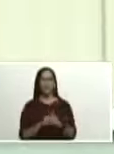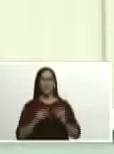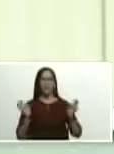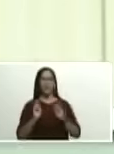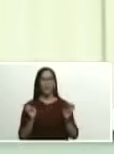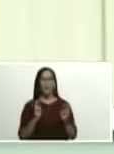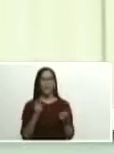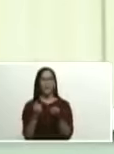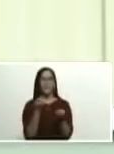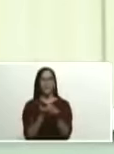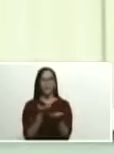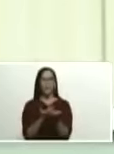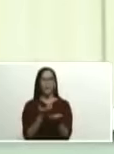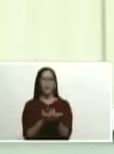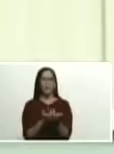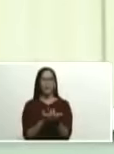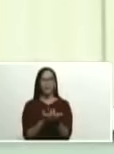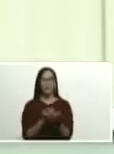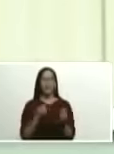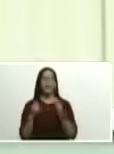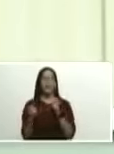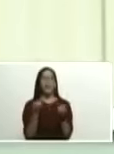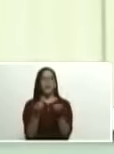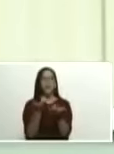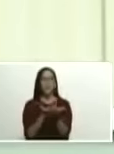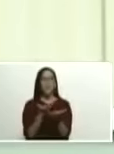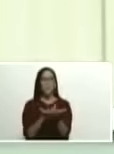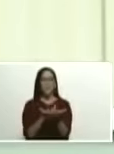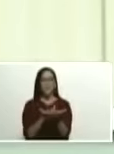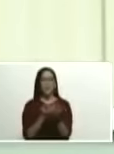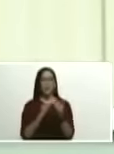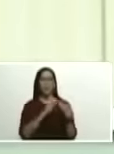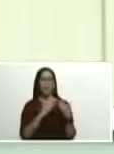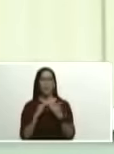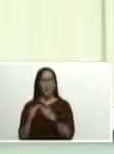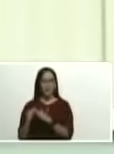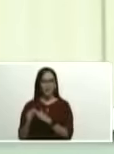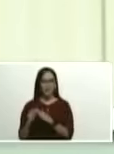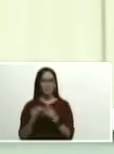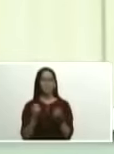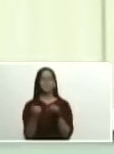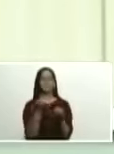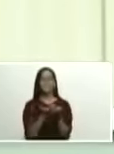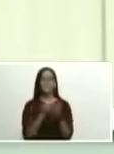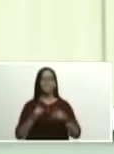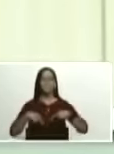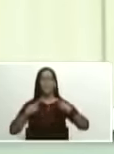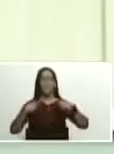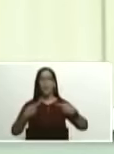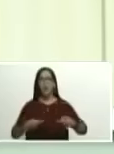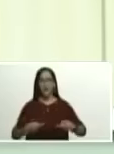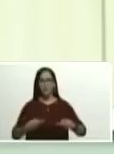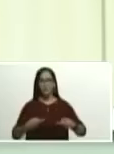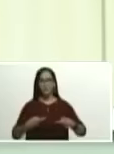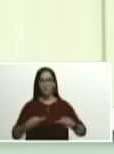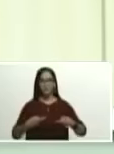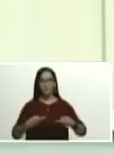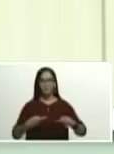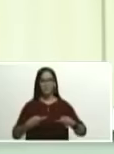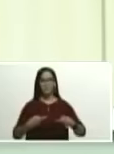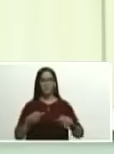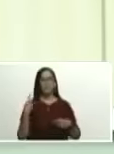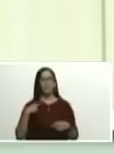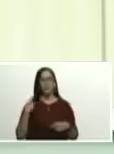de la economía comunal, economía popular. Para ello tenemos